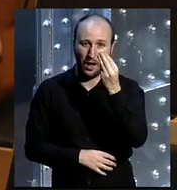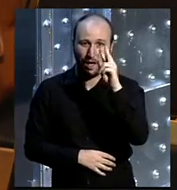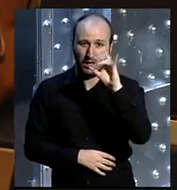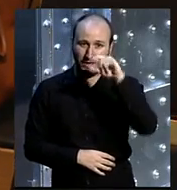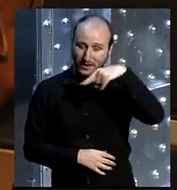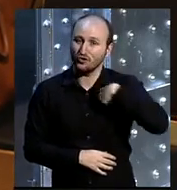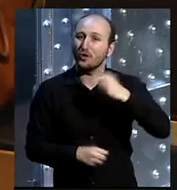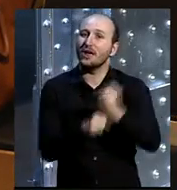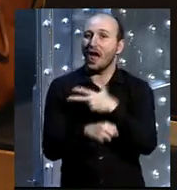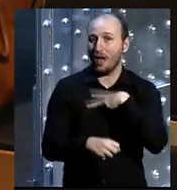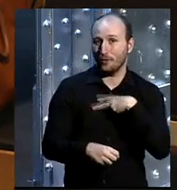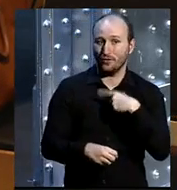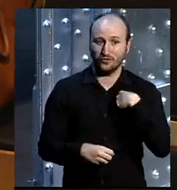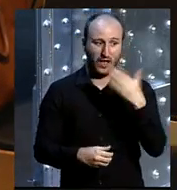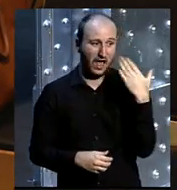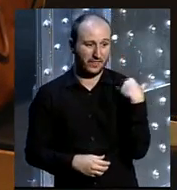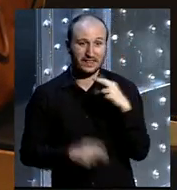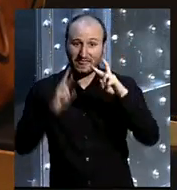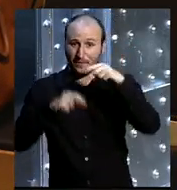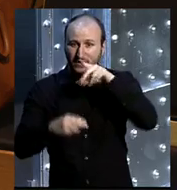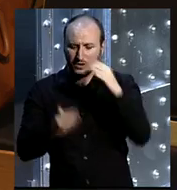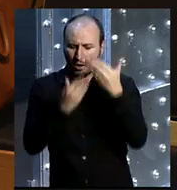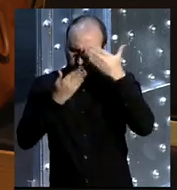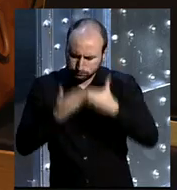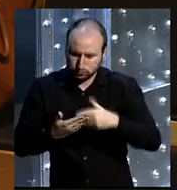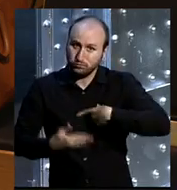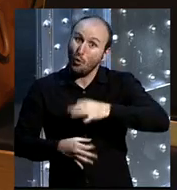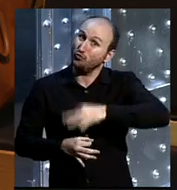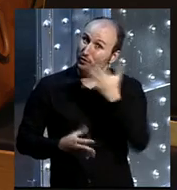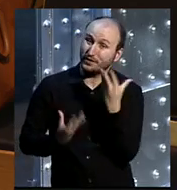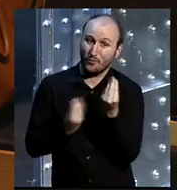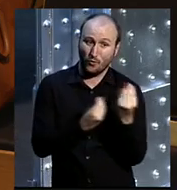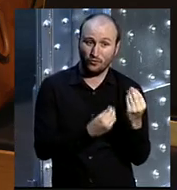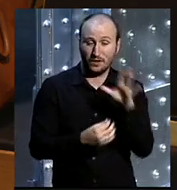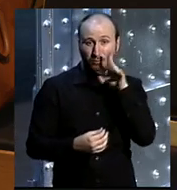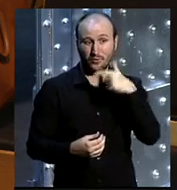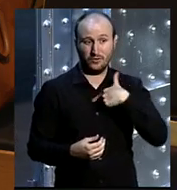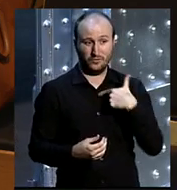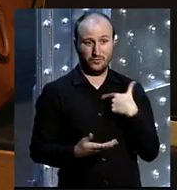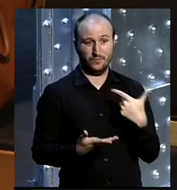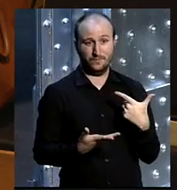la suerte de poder estudiar bastante este tema porque en el despacho hemos defendido al particular que